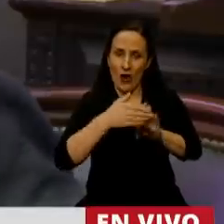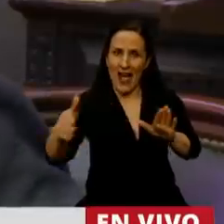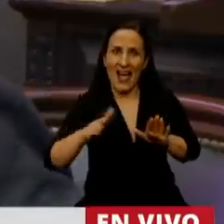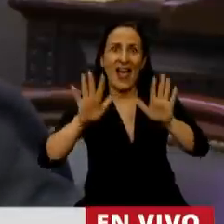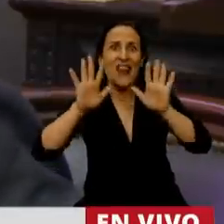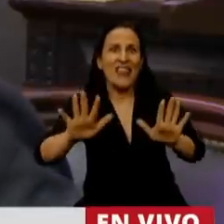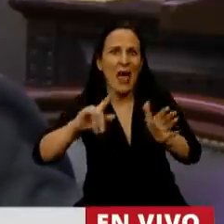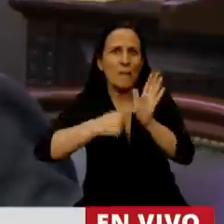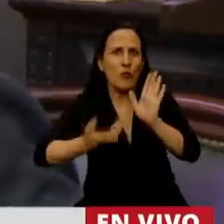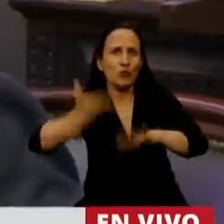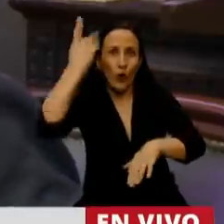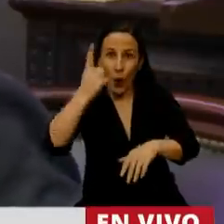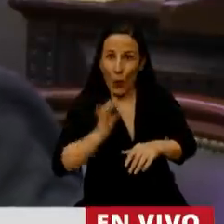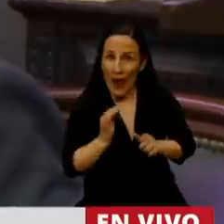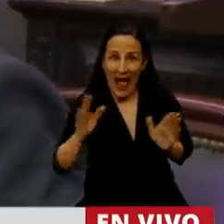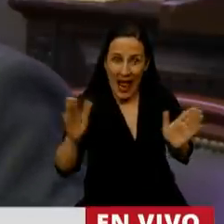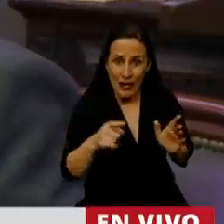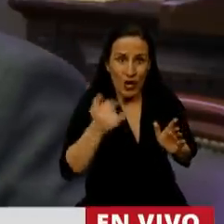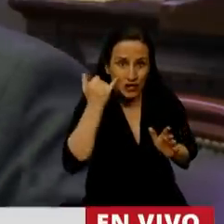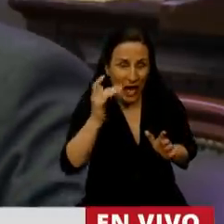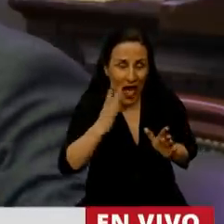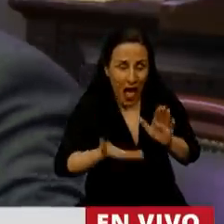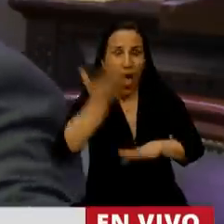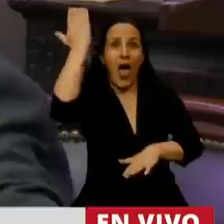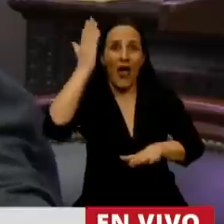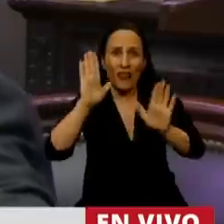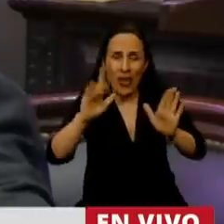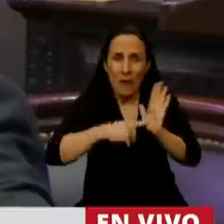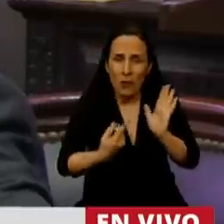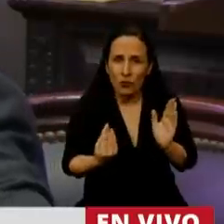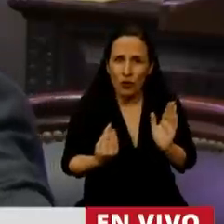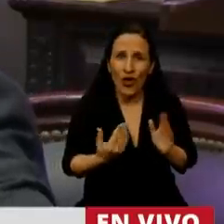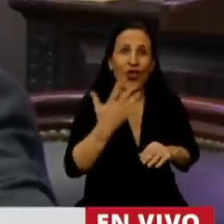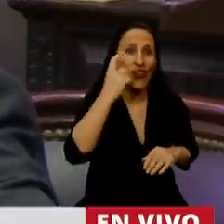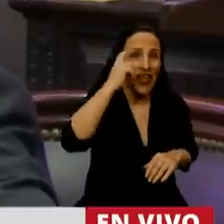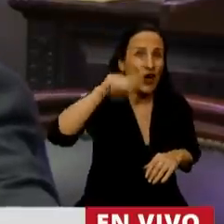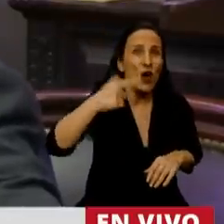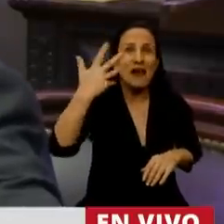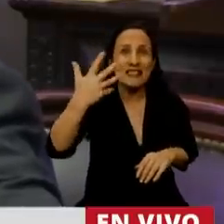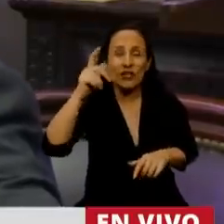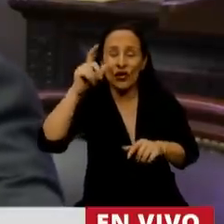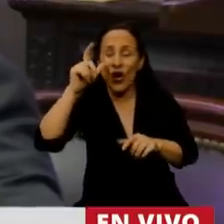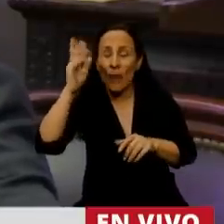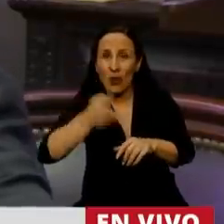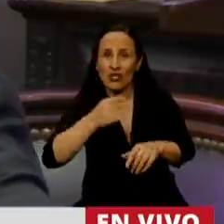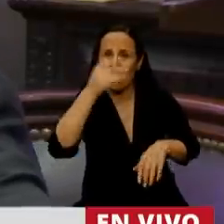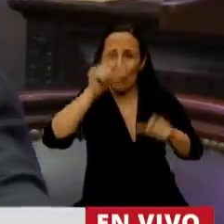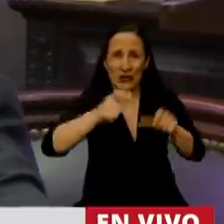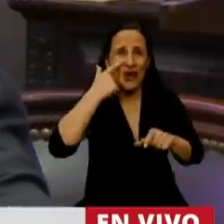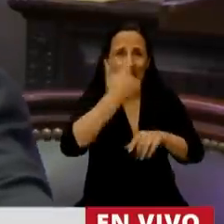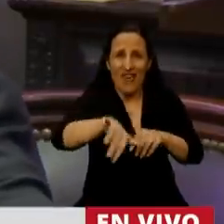10 puntos que subieron ustedes en menos de un año 10 5 de indigencia la